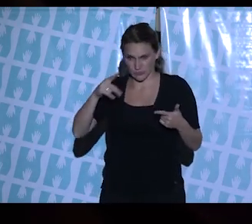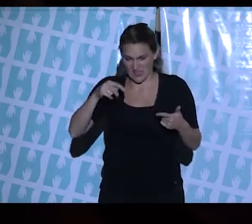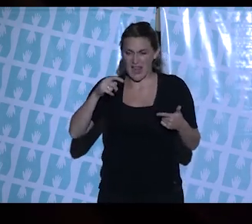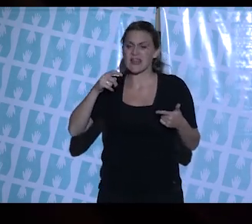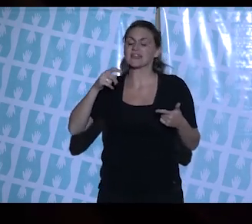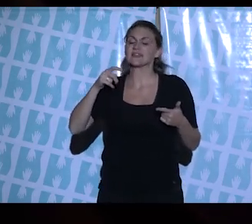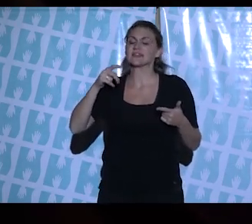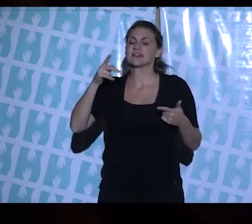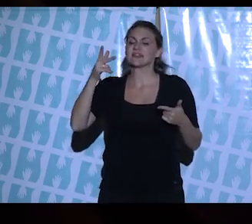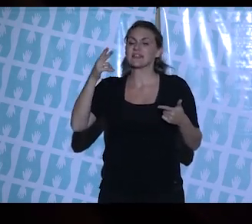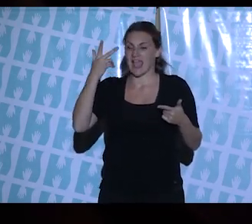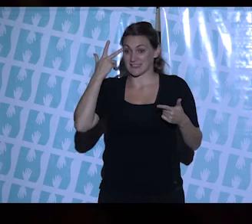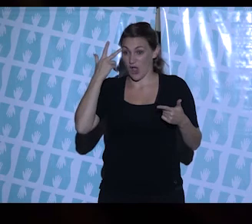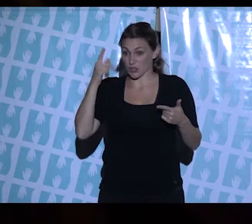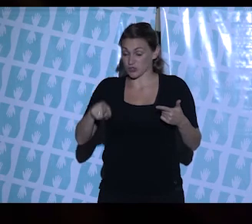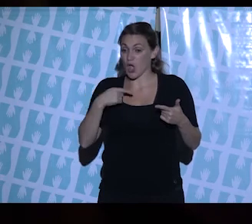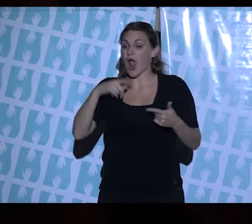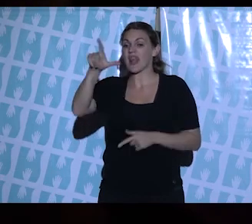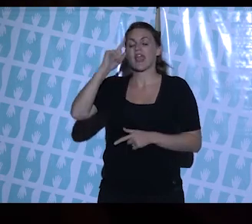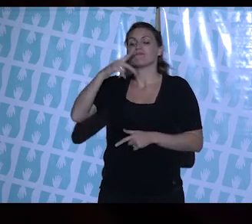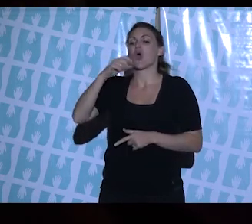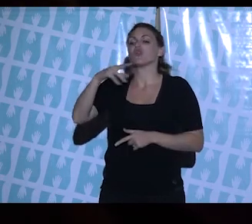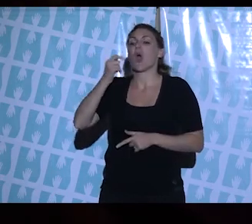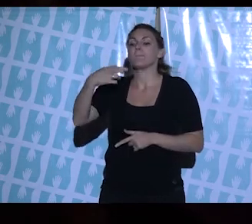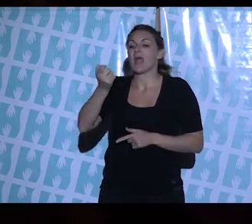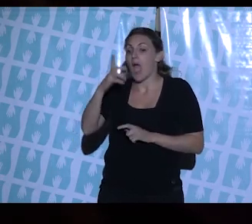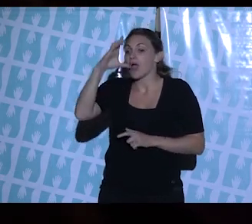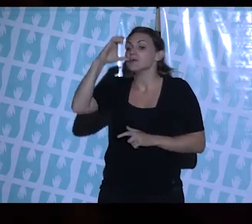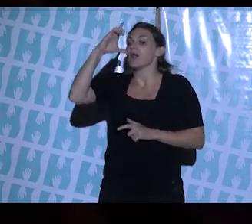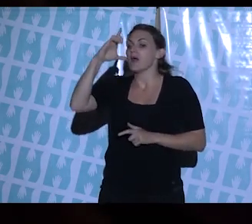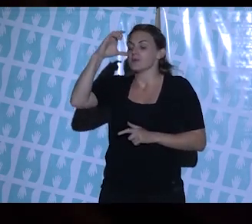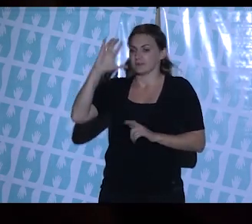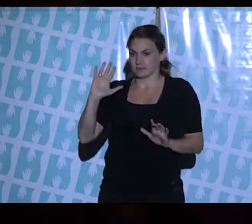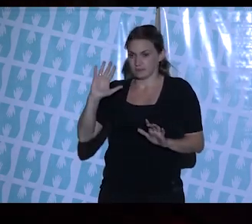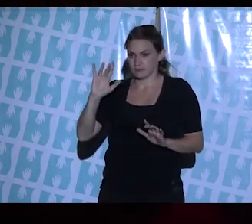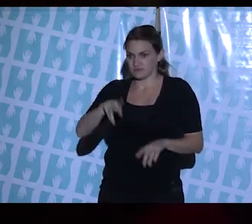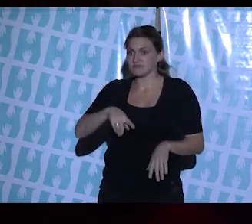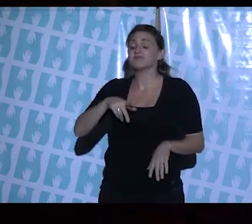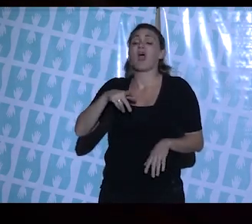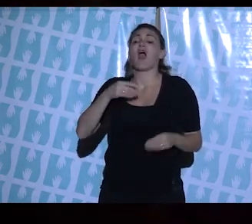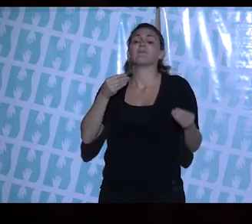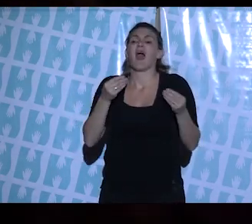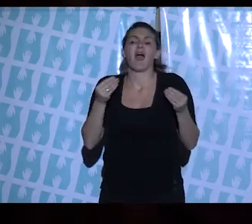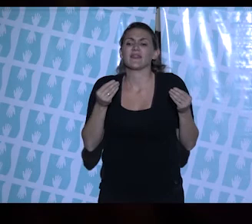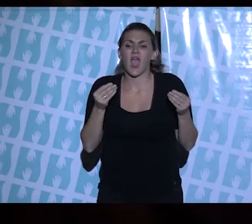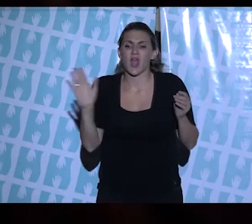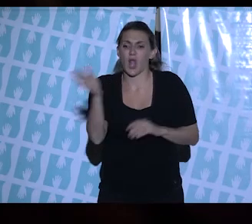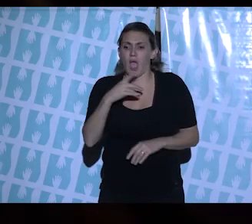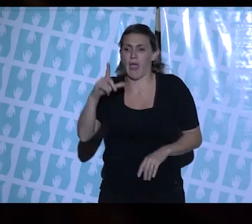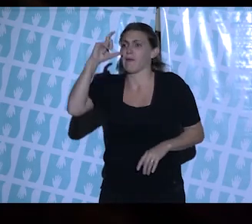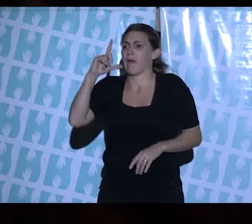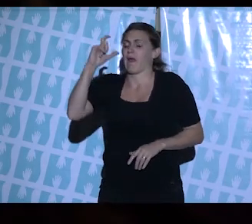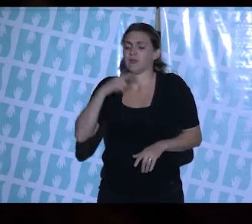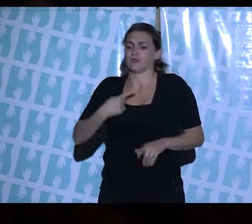una levodopa inhalatoria con un puff. ¿Para qué nos va a servir esto? No para tratar todo el día al